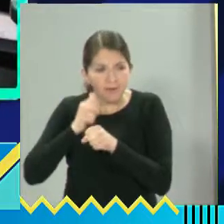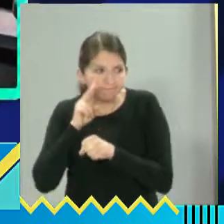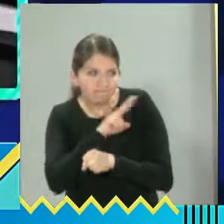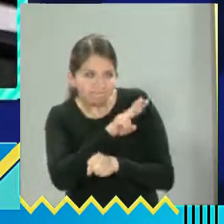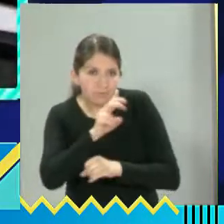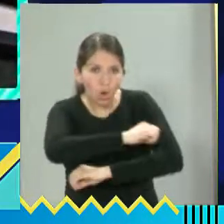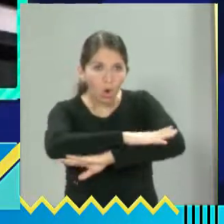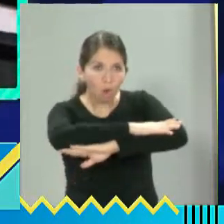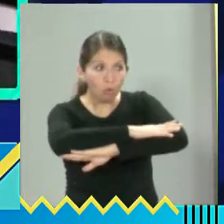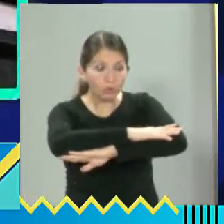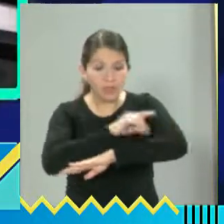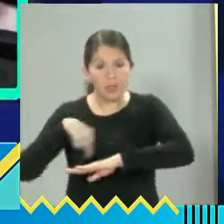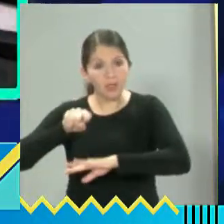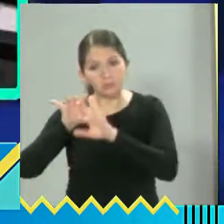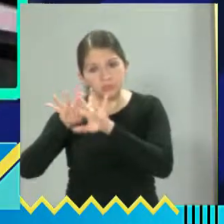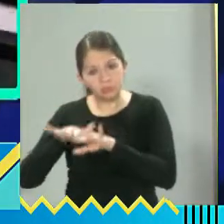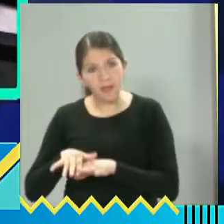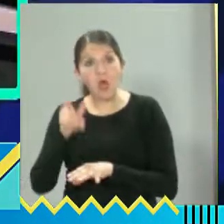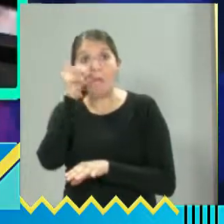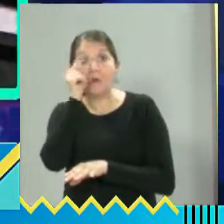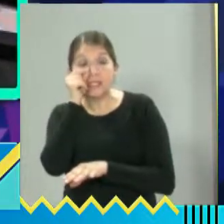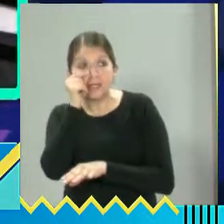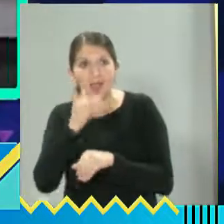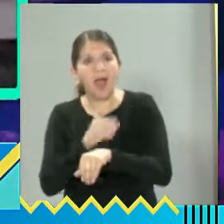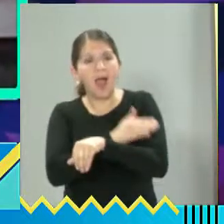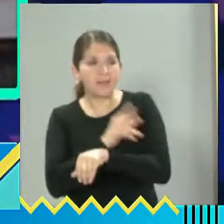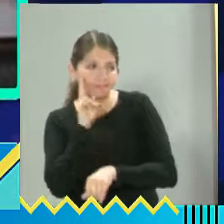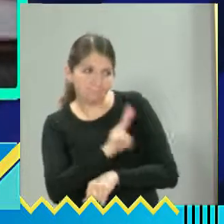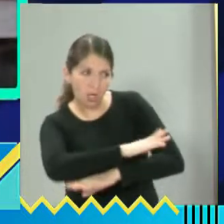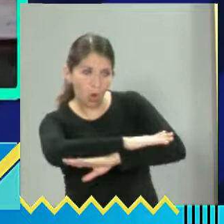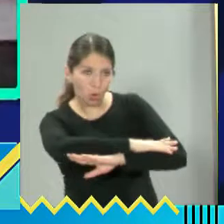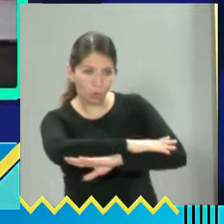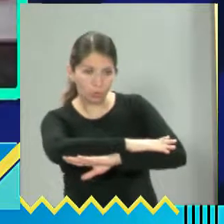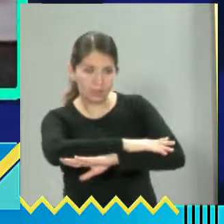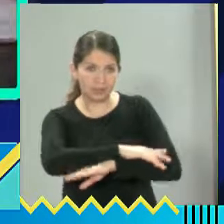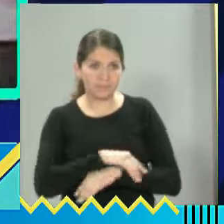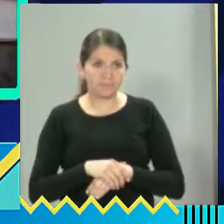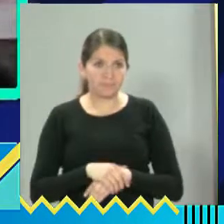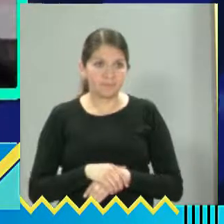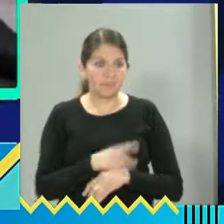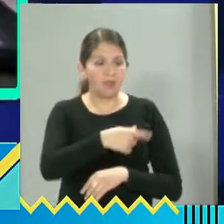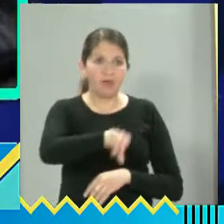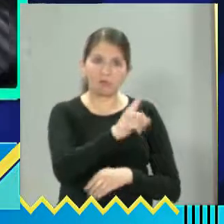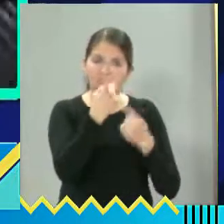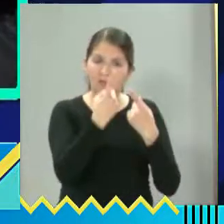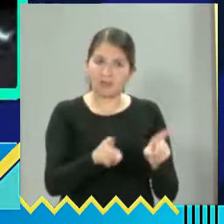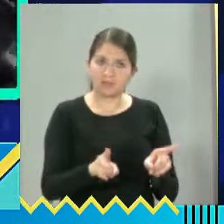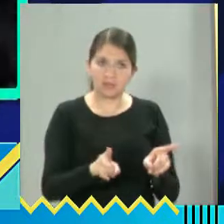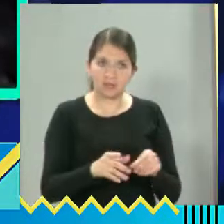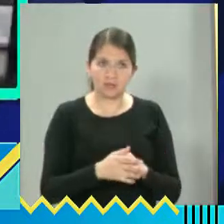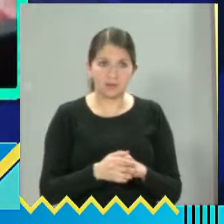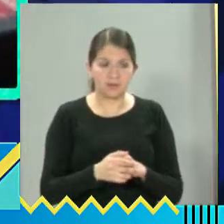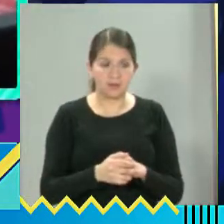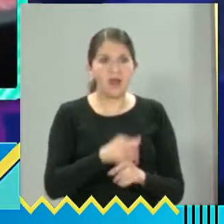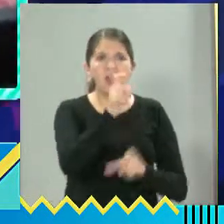cuando va a aplicar una política, la gente no reacciona como esperábamos en la economía clásica, ¿no? Sino que reacciona